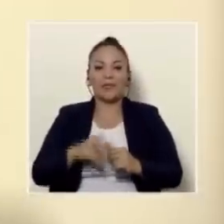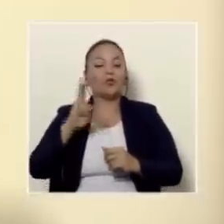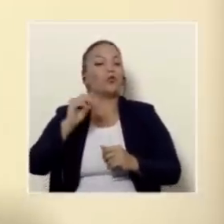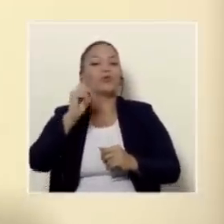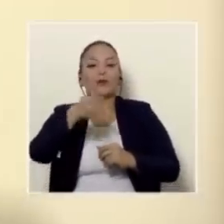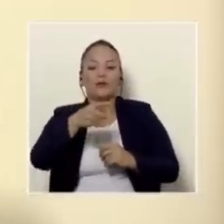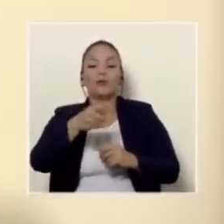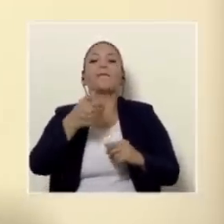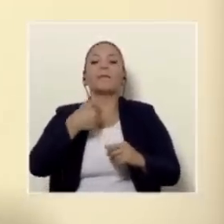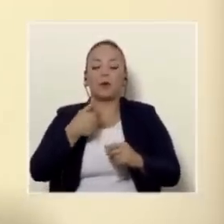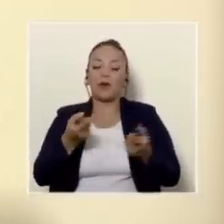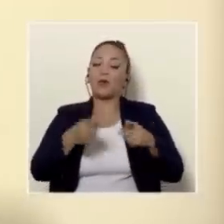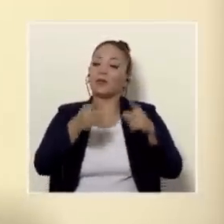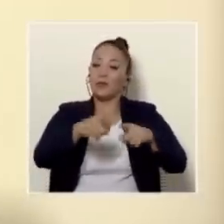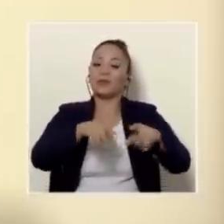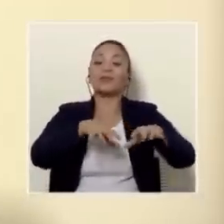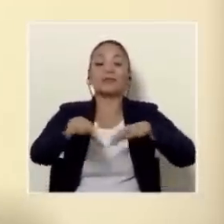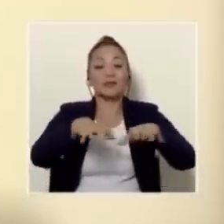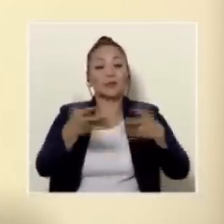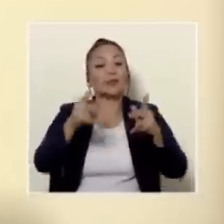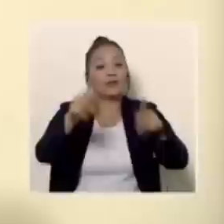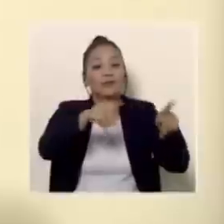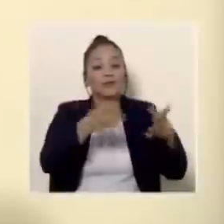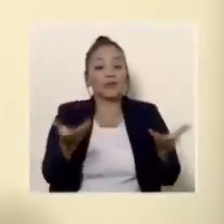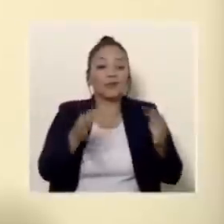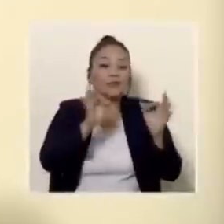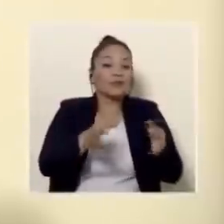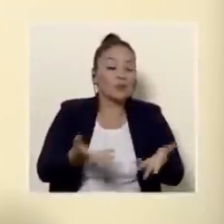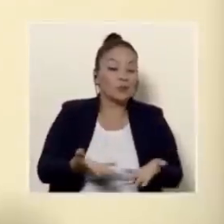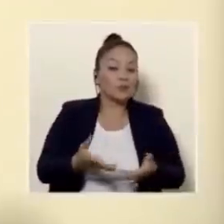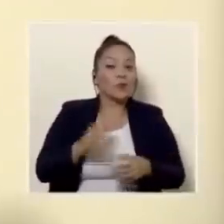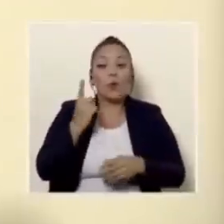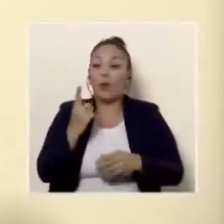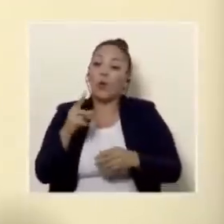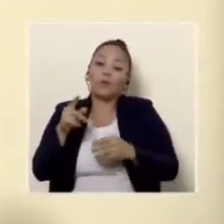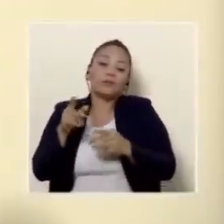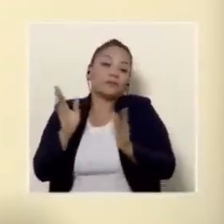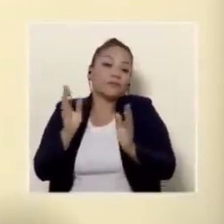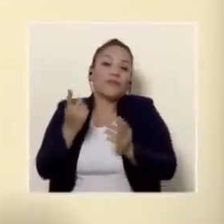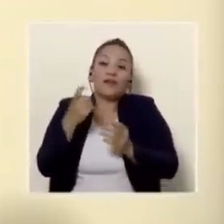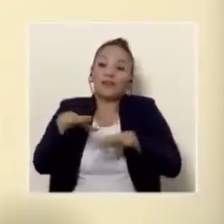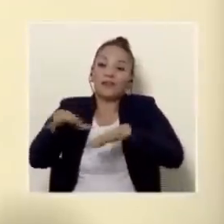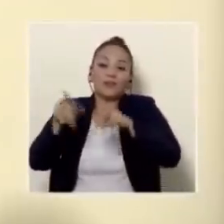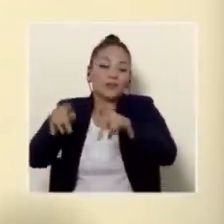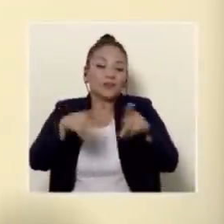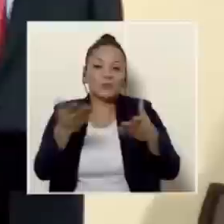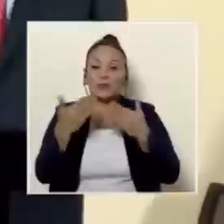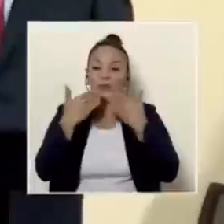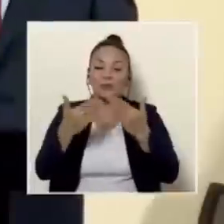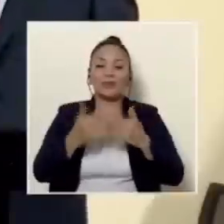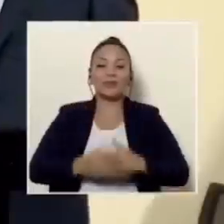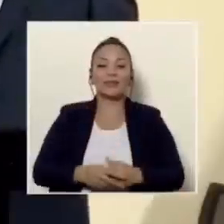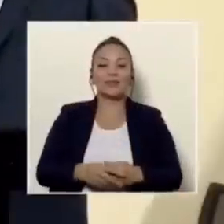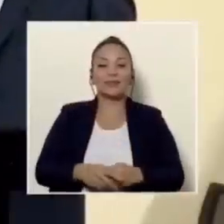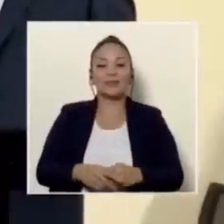obligatorio, pero sí hay consecuencia en las acciones de las personas o la falta de acción de las personas. Muchas gracias.